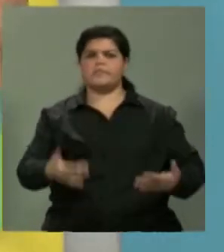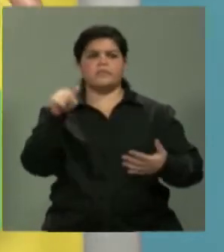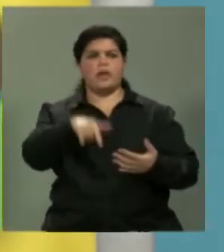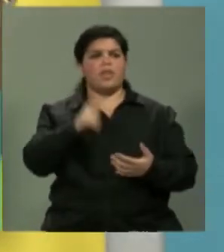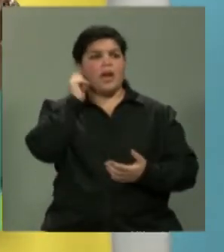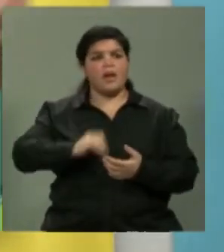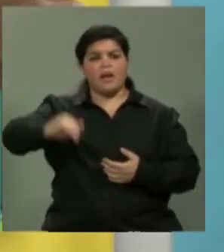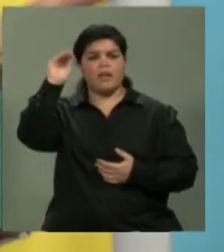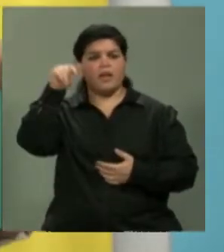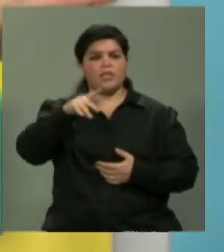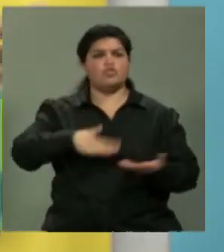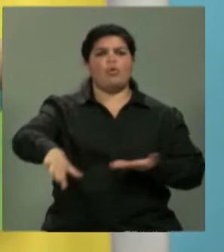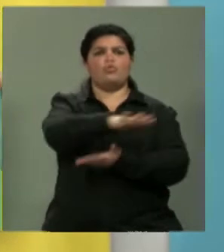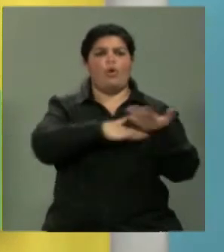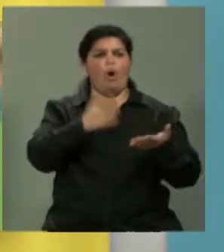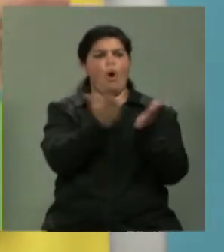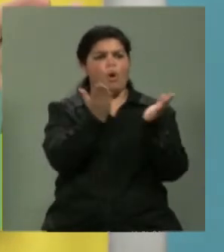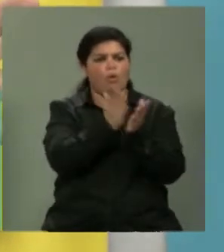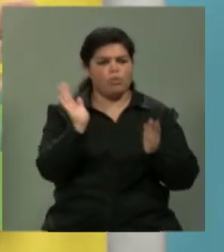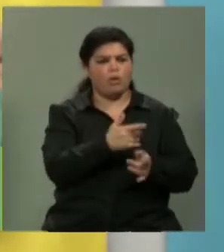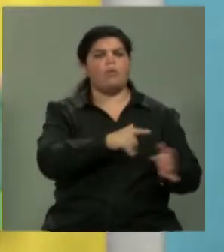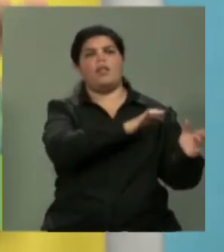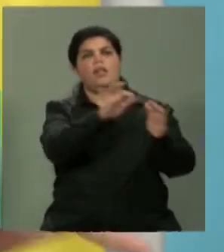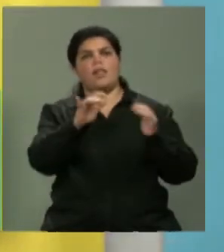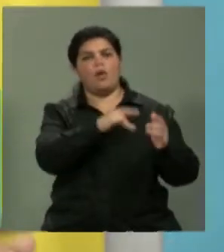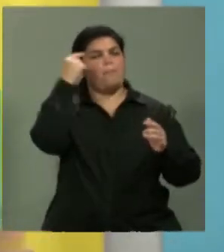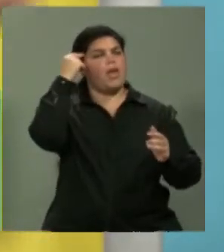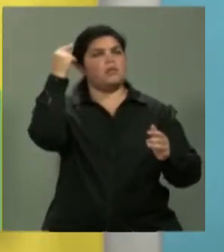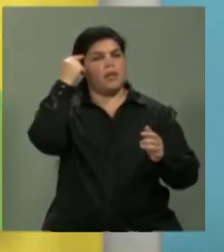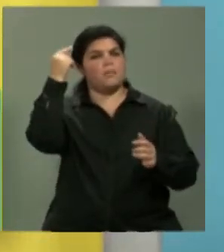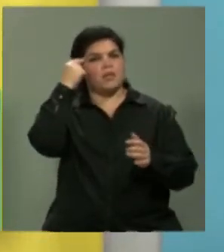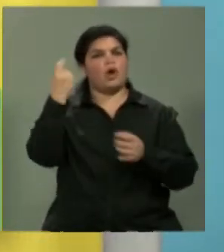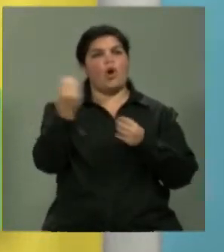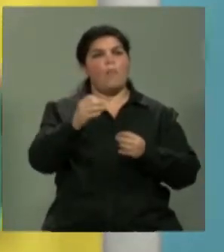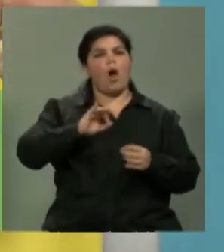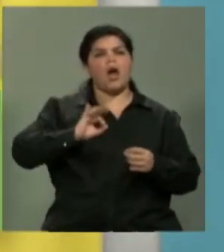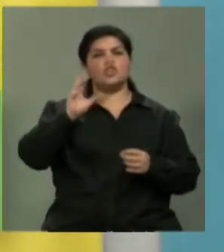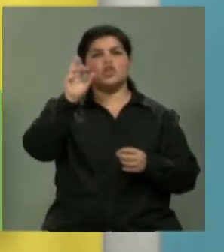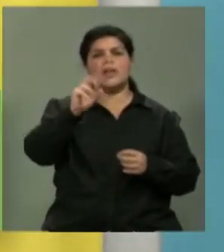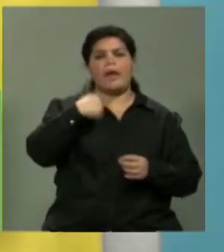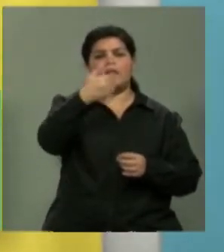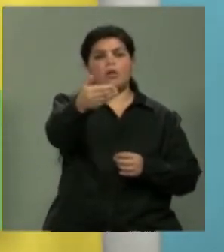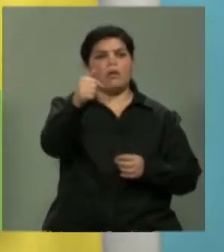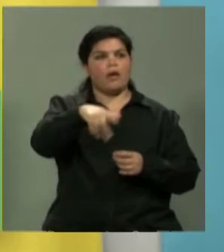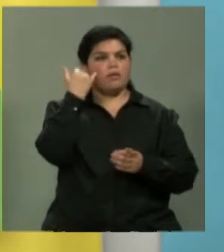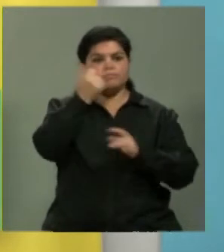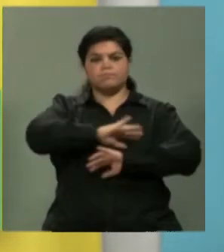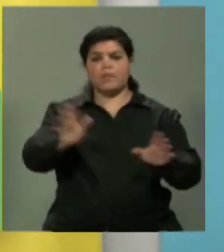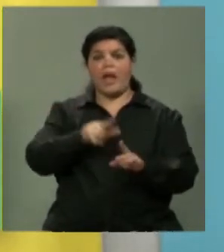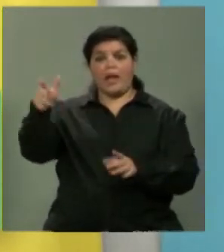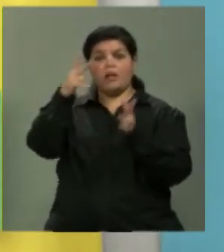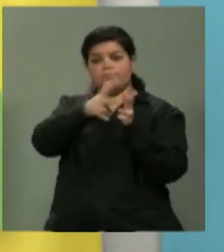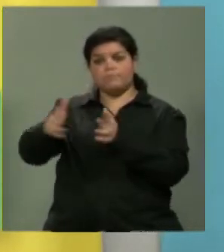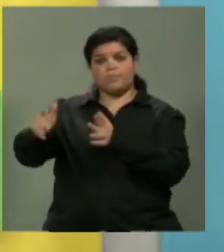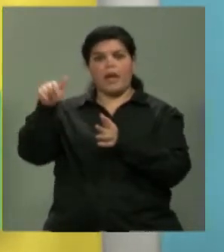grandes, de los sociólogos, y yo digo, bueno, mientras ustedes se ponen a pensar en cómo va a ser dentro de 30 años, cuando salgamos de acá en la playa de estacionamiento,